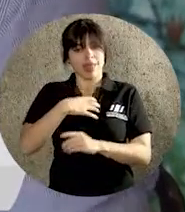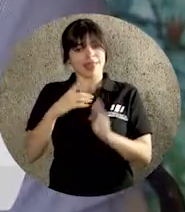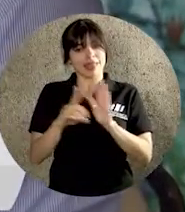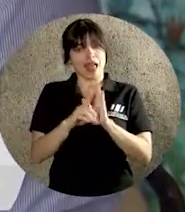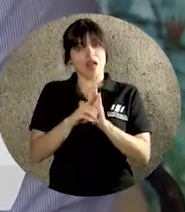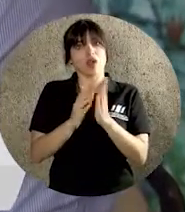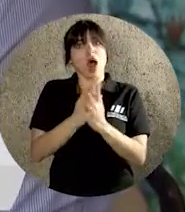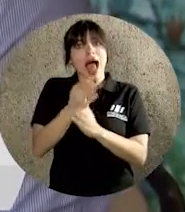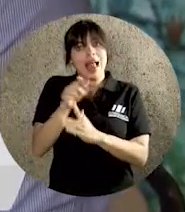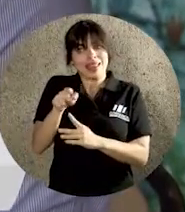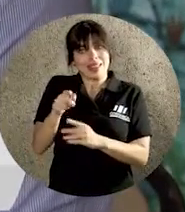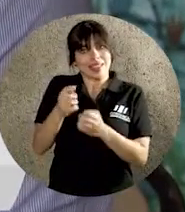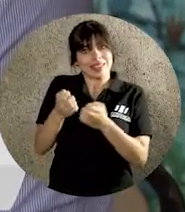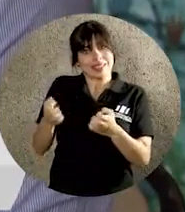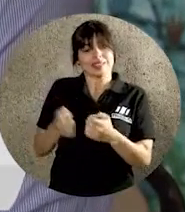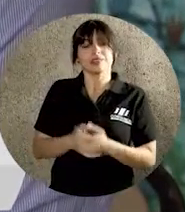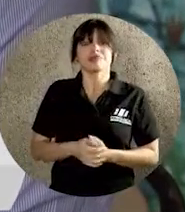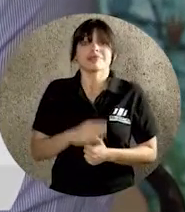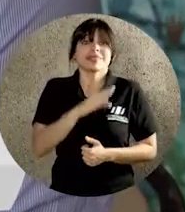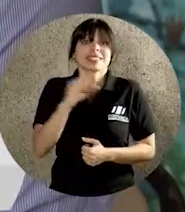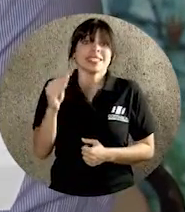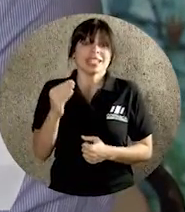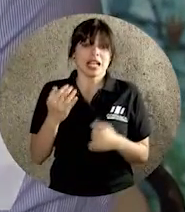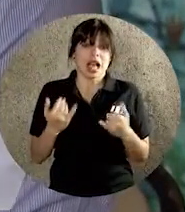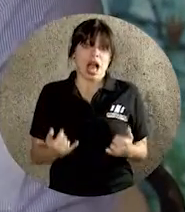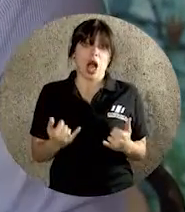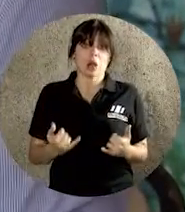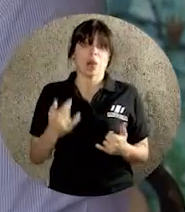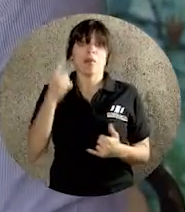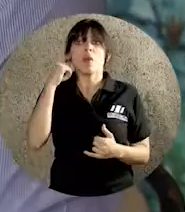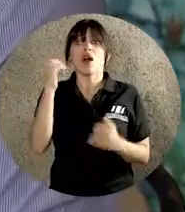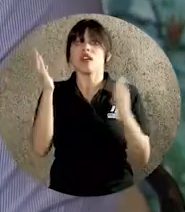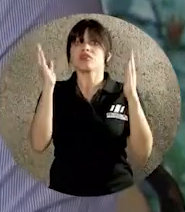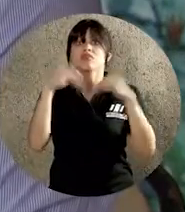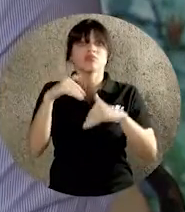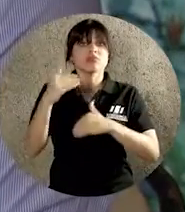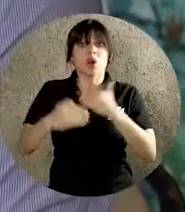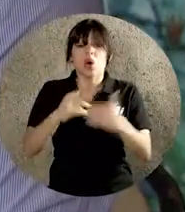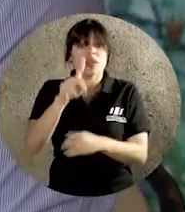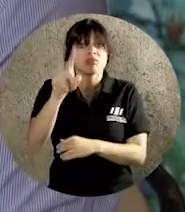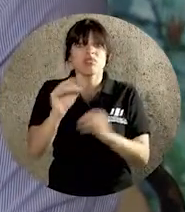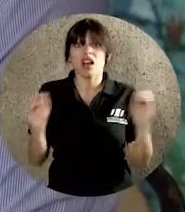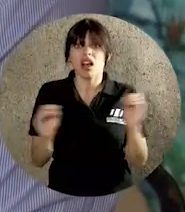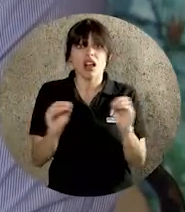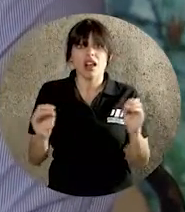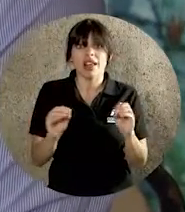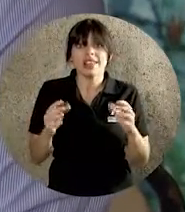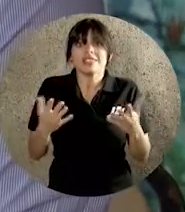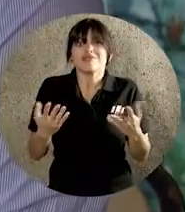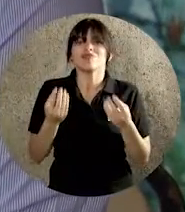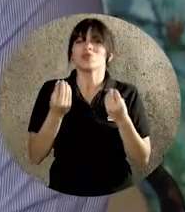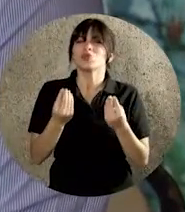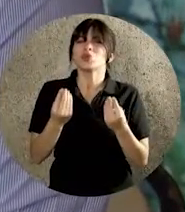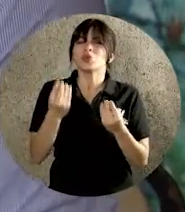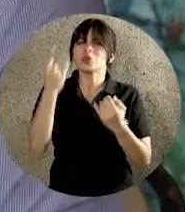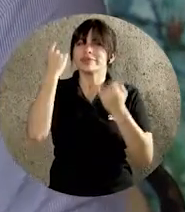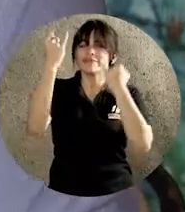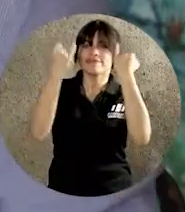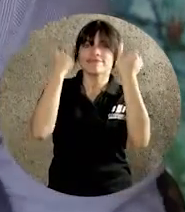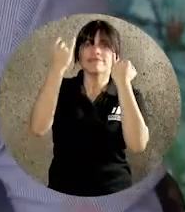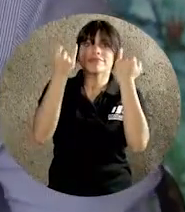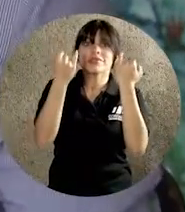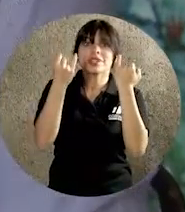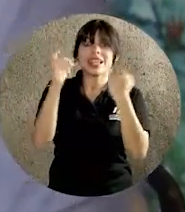derechos a través de ese instrumento, ¿verdad? Y que hoy día, a raíz de la ausencia de un proceso de consulta, pues muchas de las